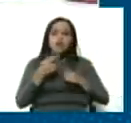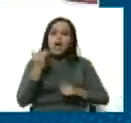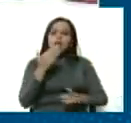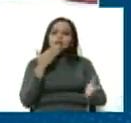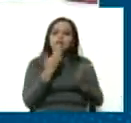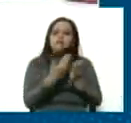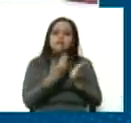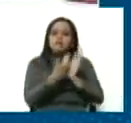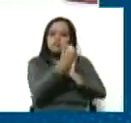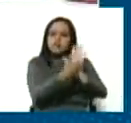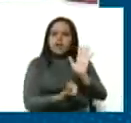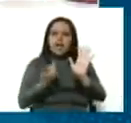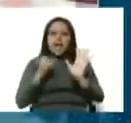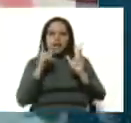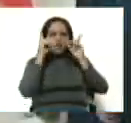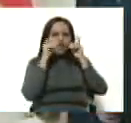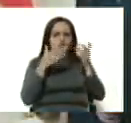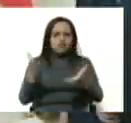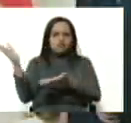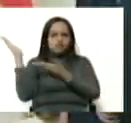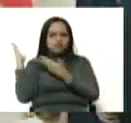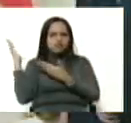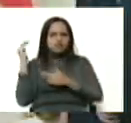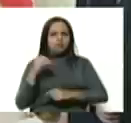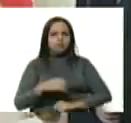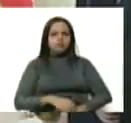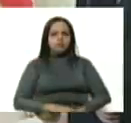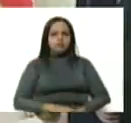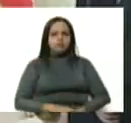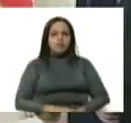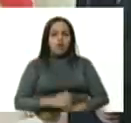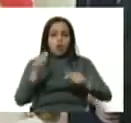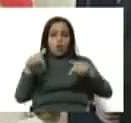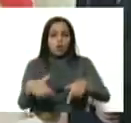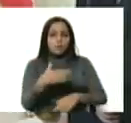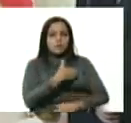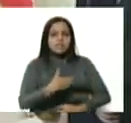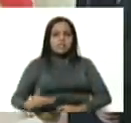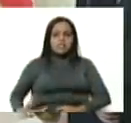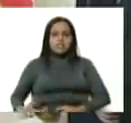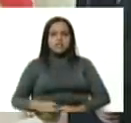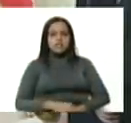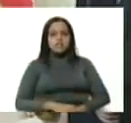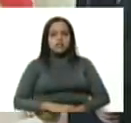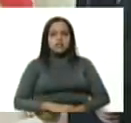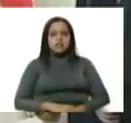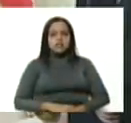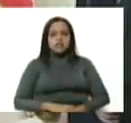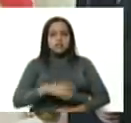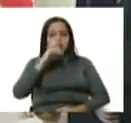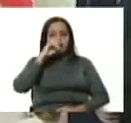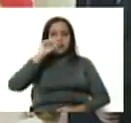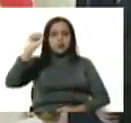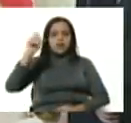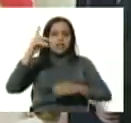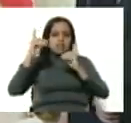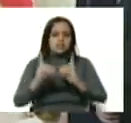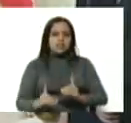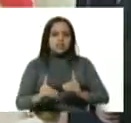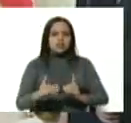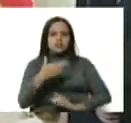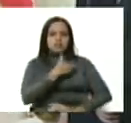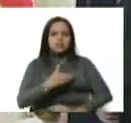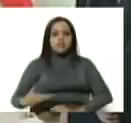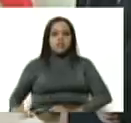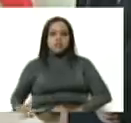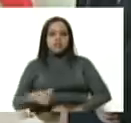pruebas, ahí están justamente las evidencias. Hoy el presidente Nicolás Maduro, en su condición de jefe de Estado, en su condición